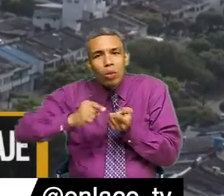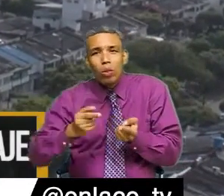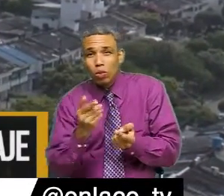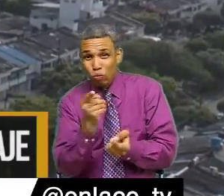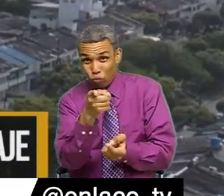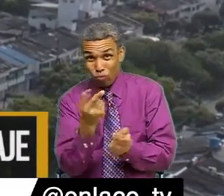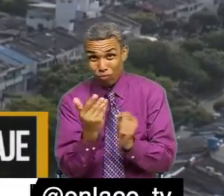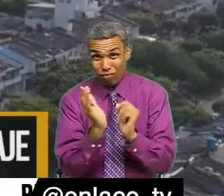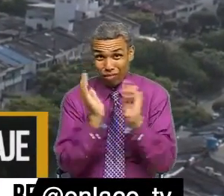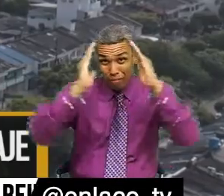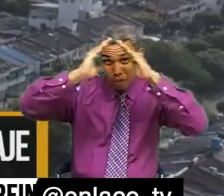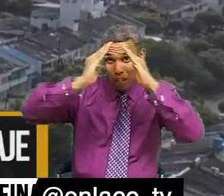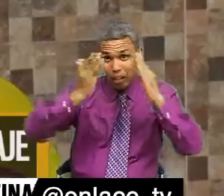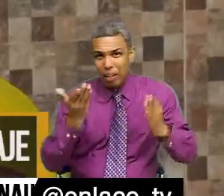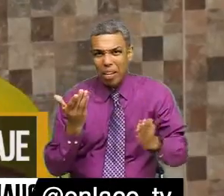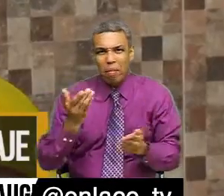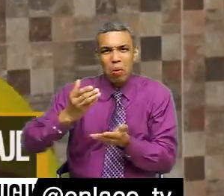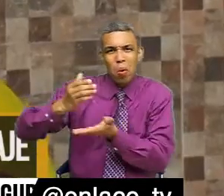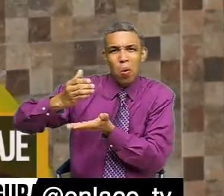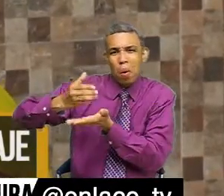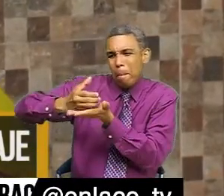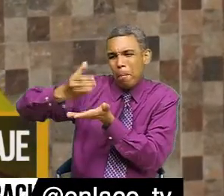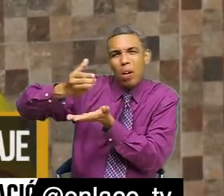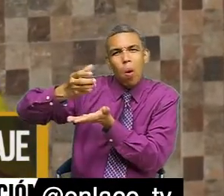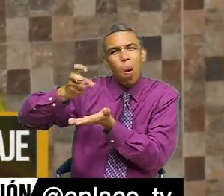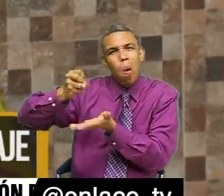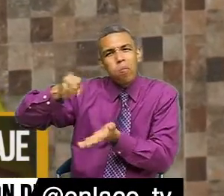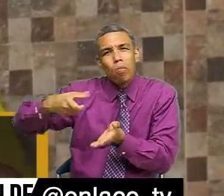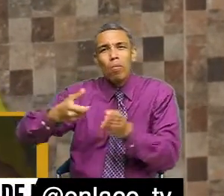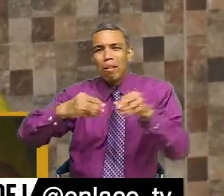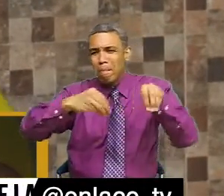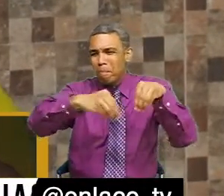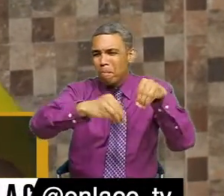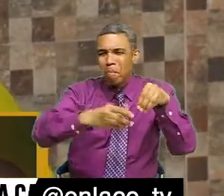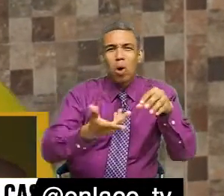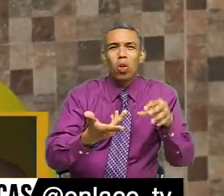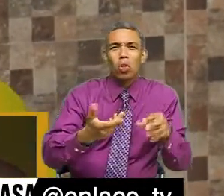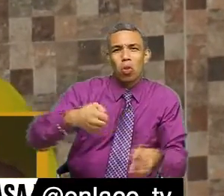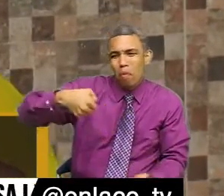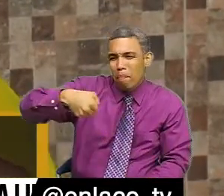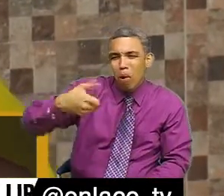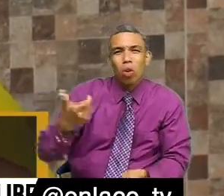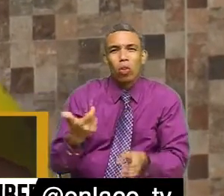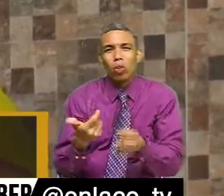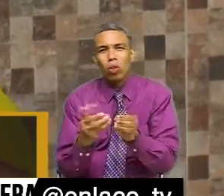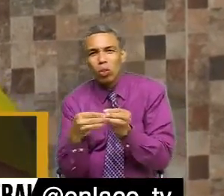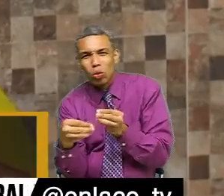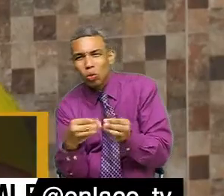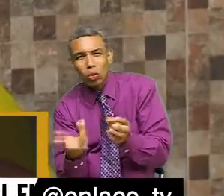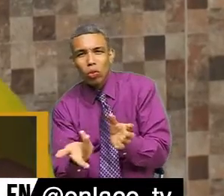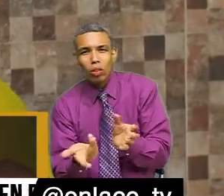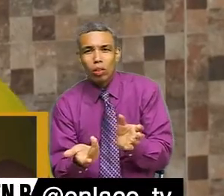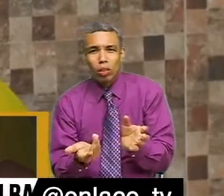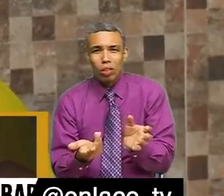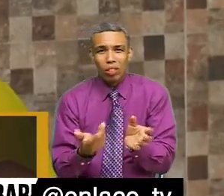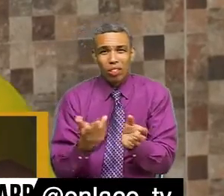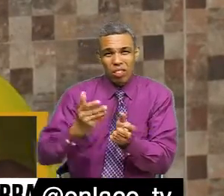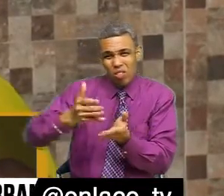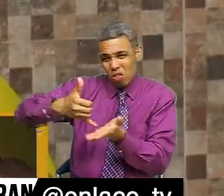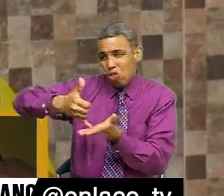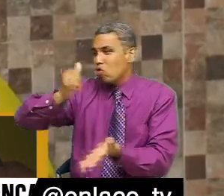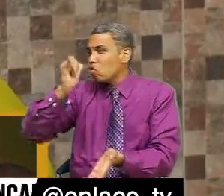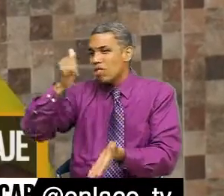casa sin saber qué hacer con ellos. Lo que son bolsas plásticas, botellas plásticas, lo que es cartón, lo que son botellas de vidrio, lo que son